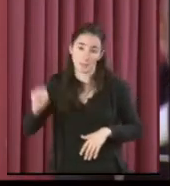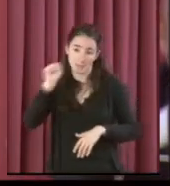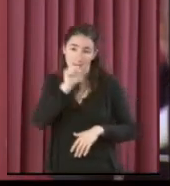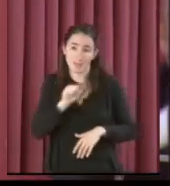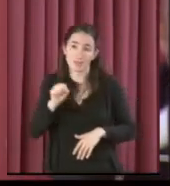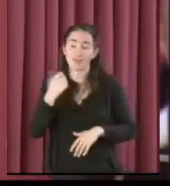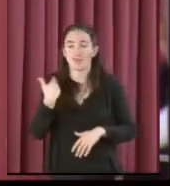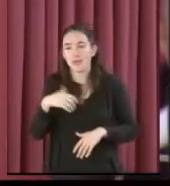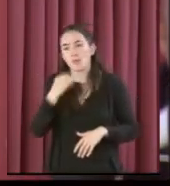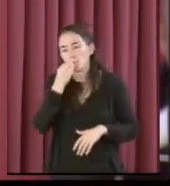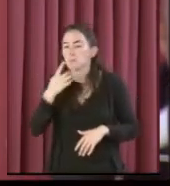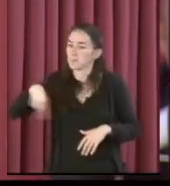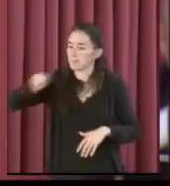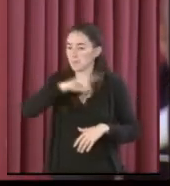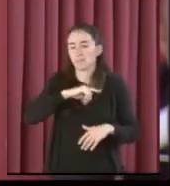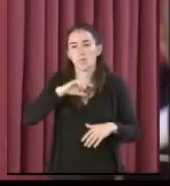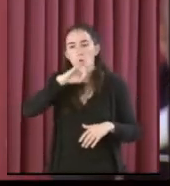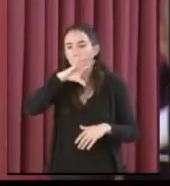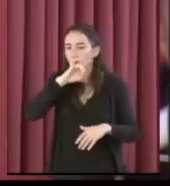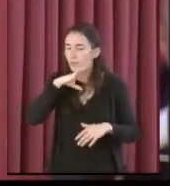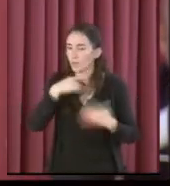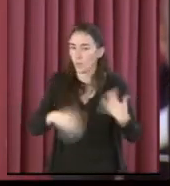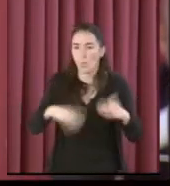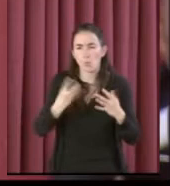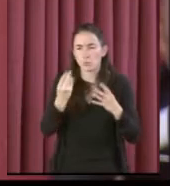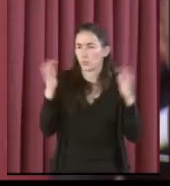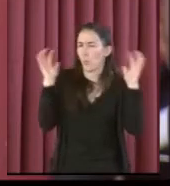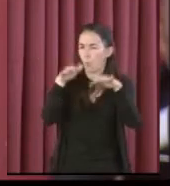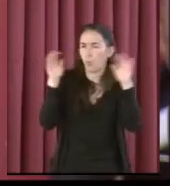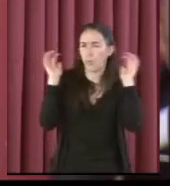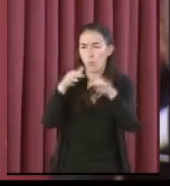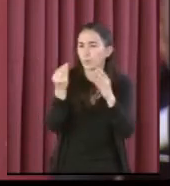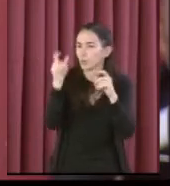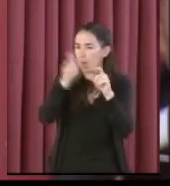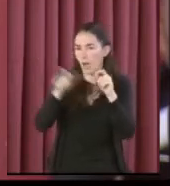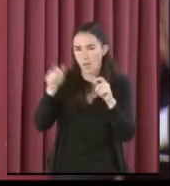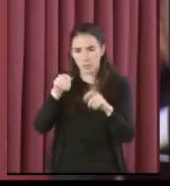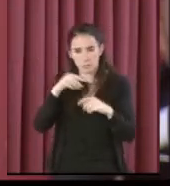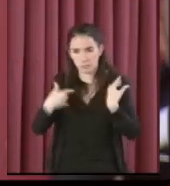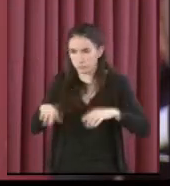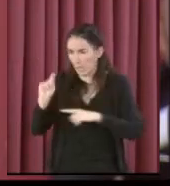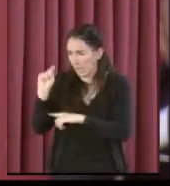lo celebramos con unas cifras abrumadoras, por tanto, con éxito de público.